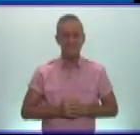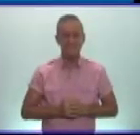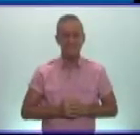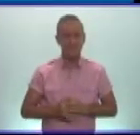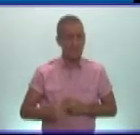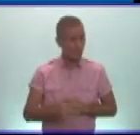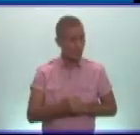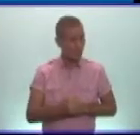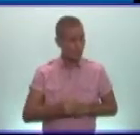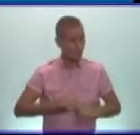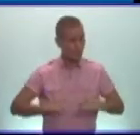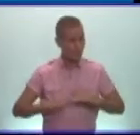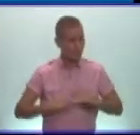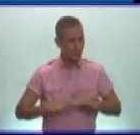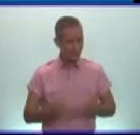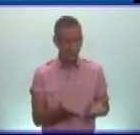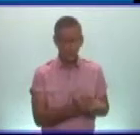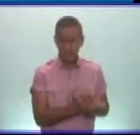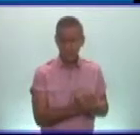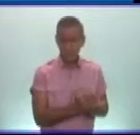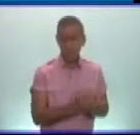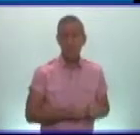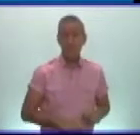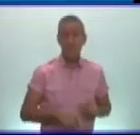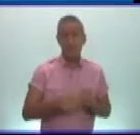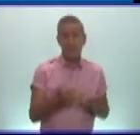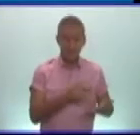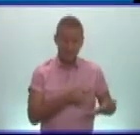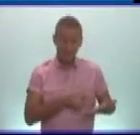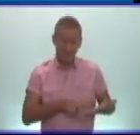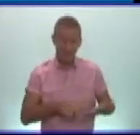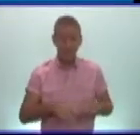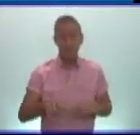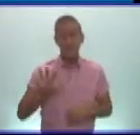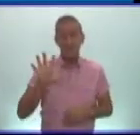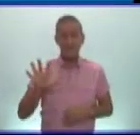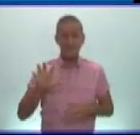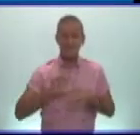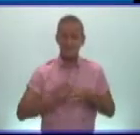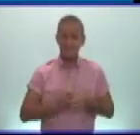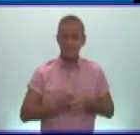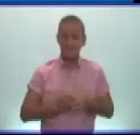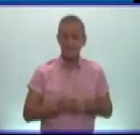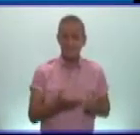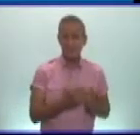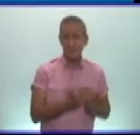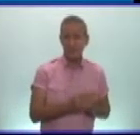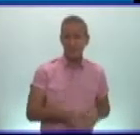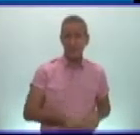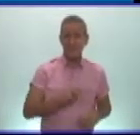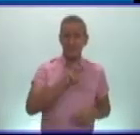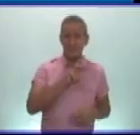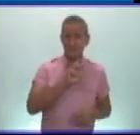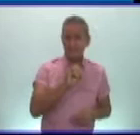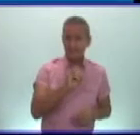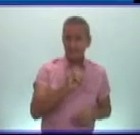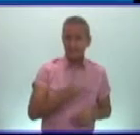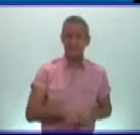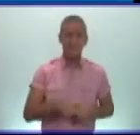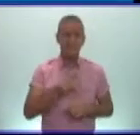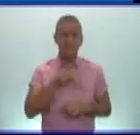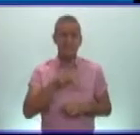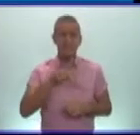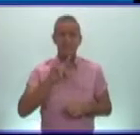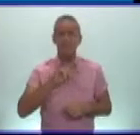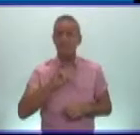Todos preparen su libro de lectura de quinto grado en las páginas 30 y 199 y el libro de español